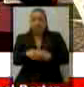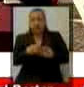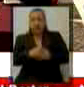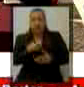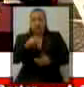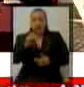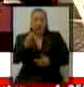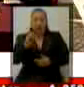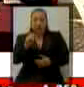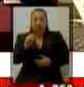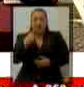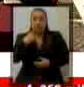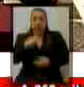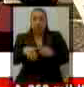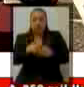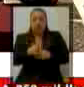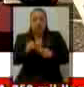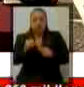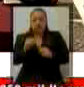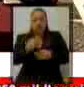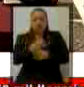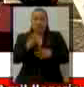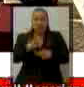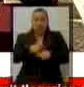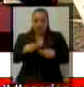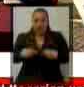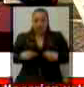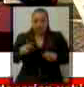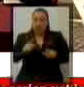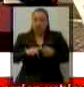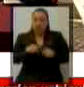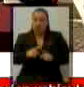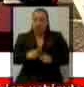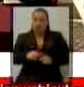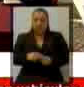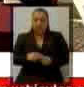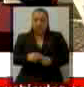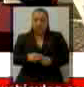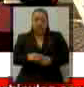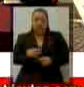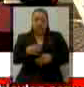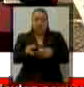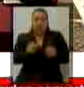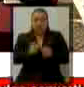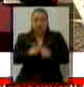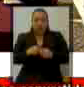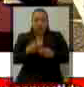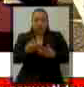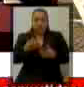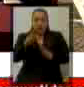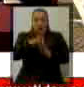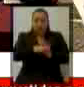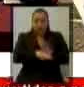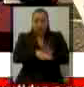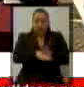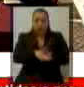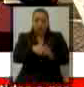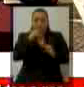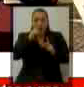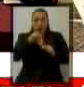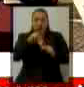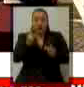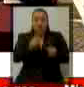filogénico es de todas las especies humanas, desde las, no entro en detalles, desde las especies más inferiores, digamos conejos,